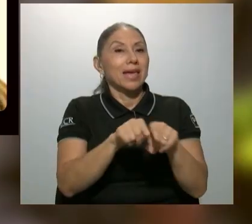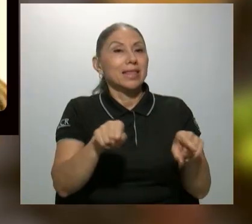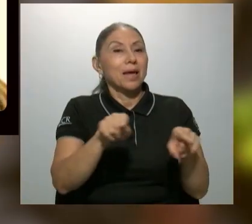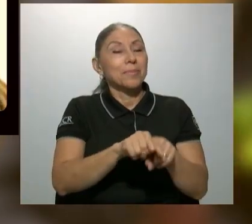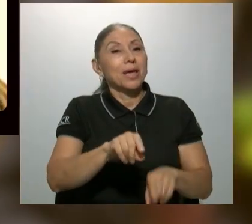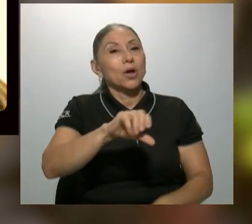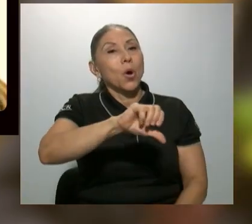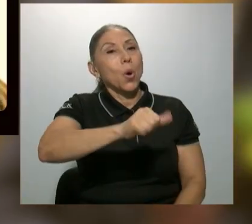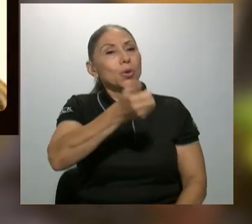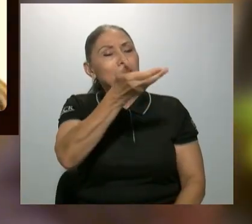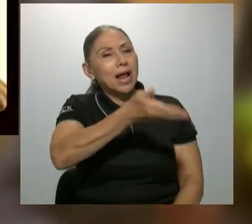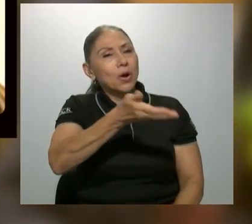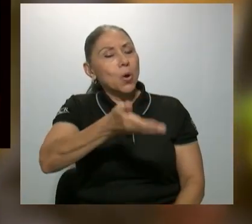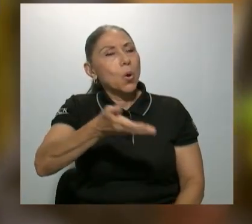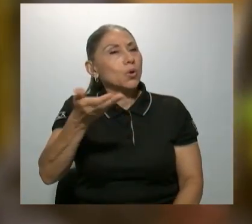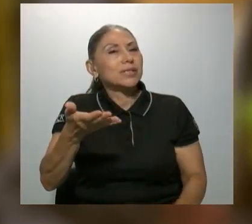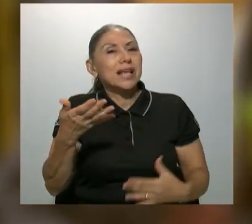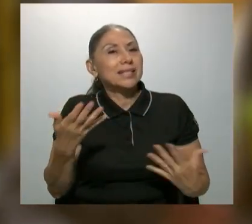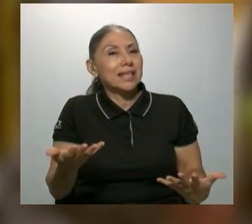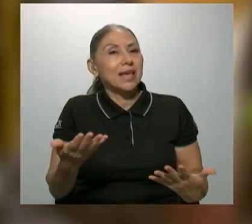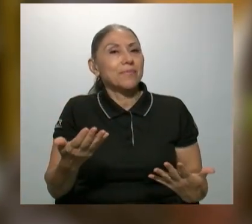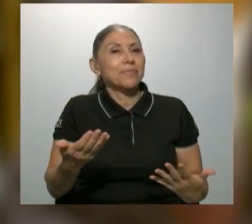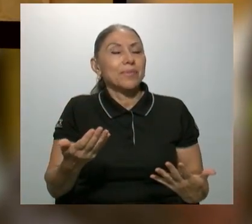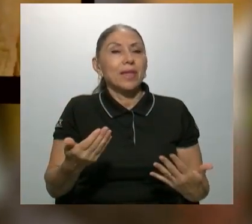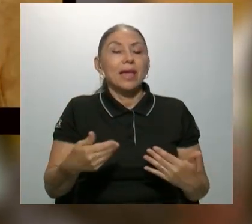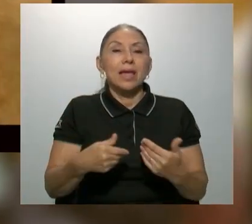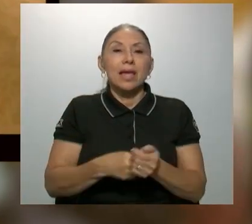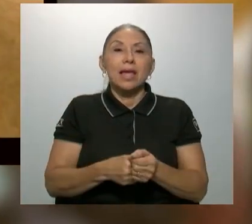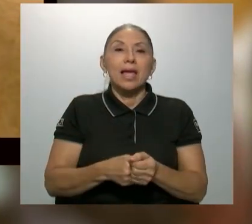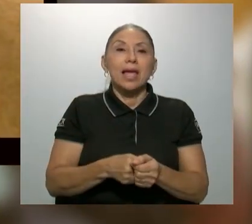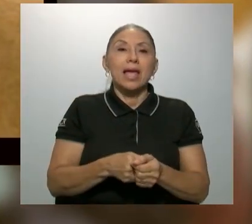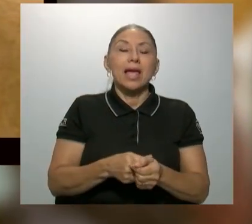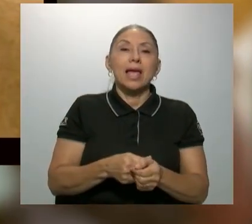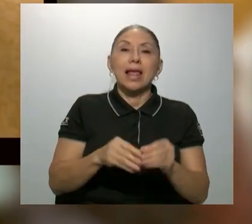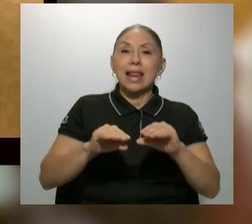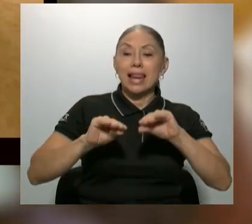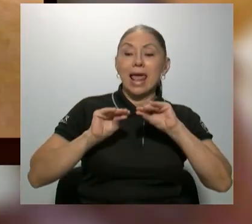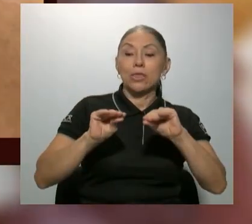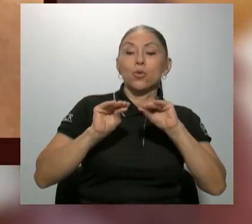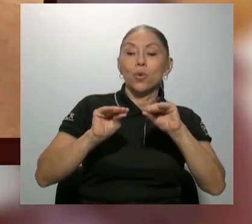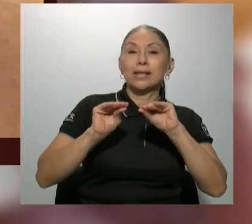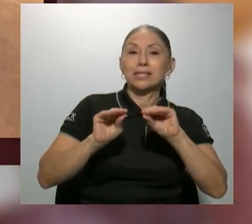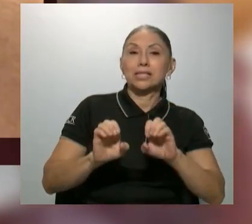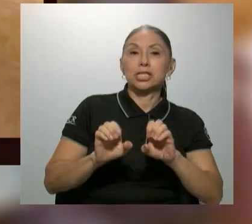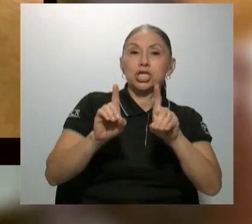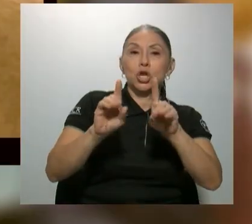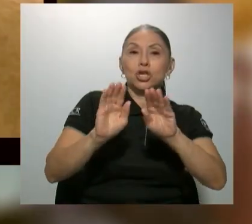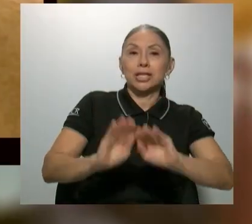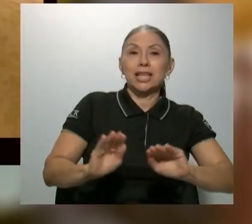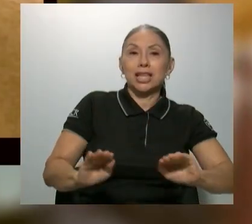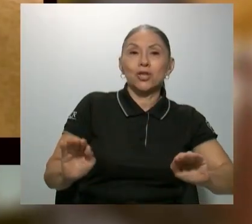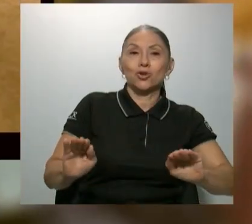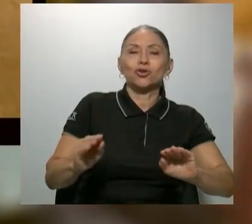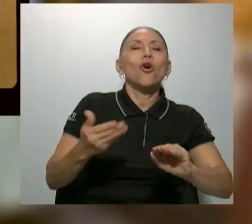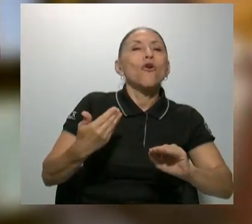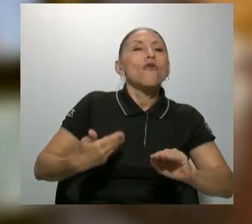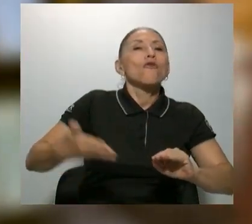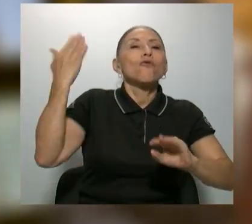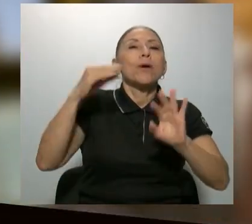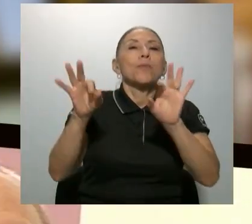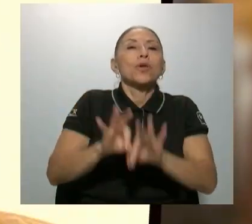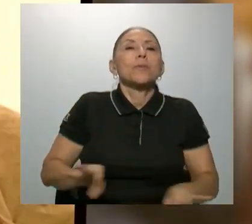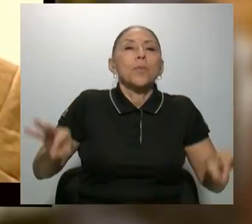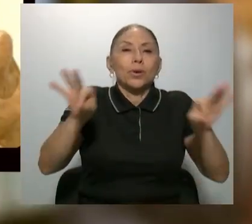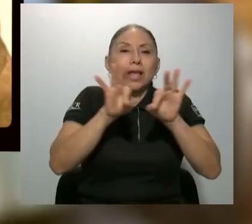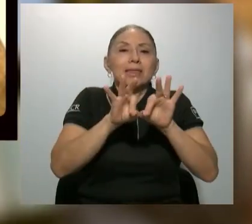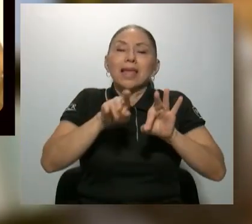programa, es que la educación de niños fue muy importante. Había que comunicar a través de imágenes y